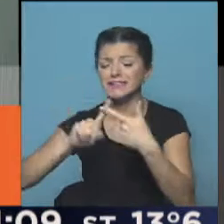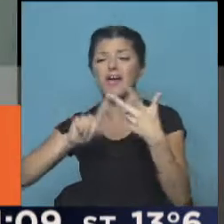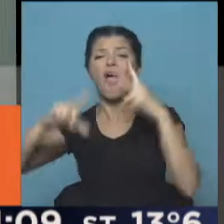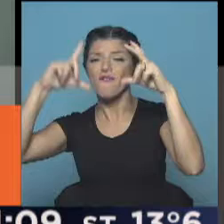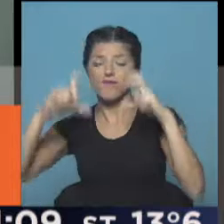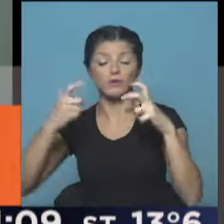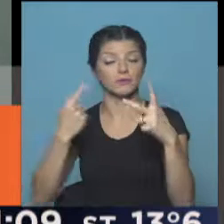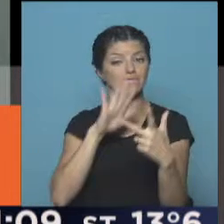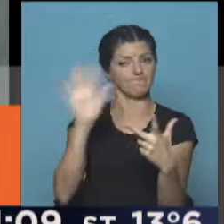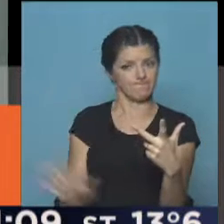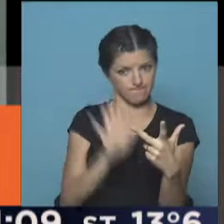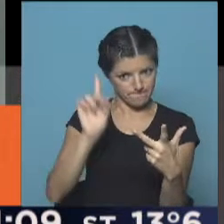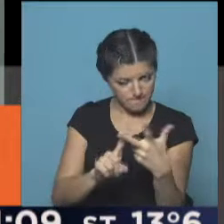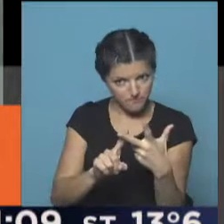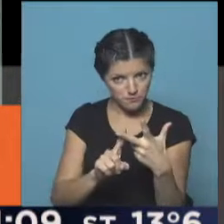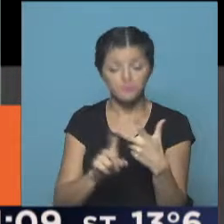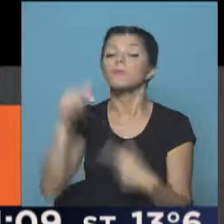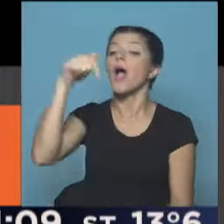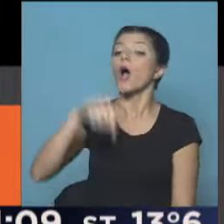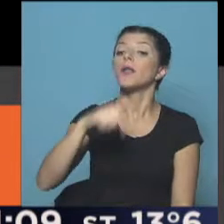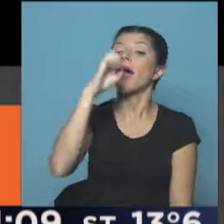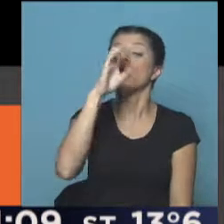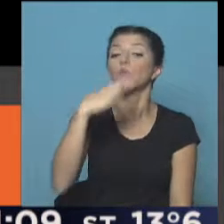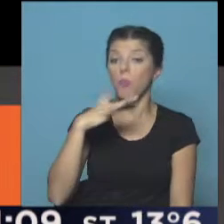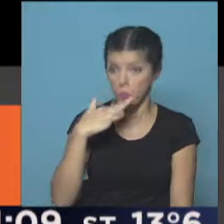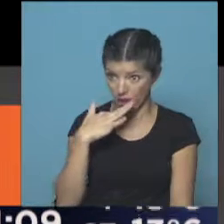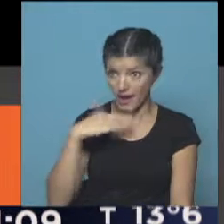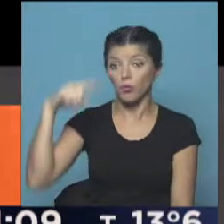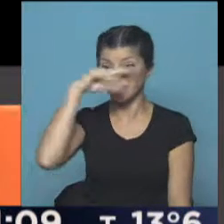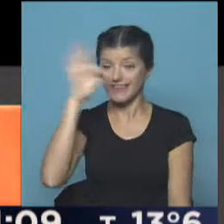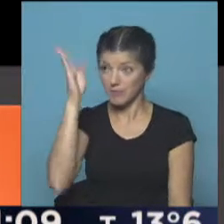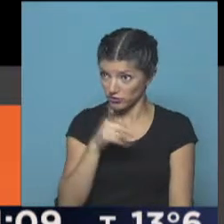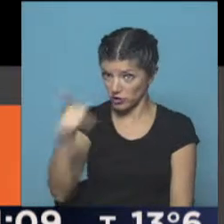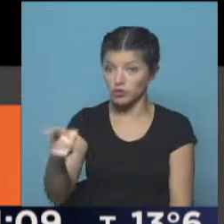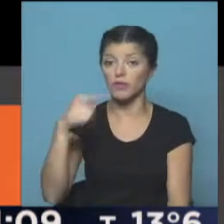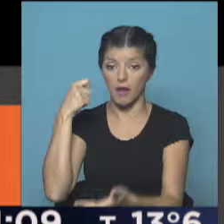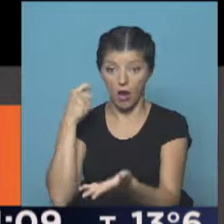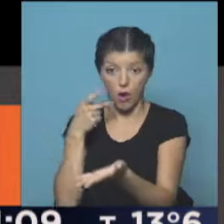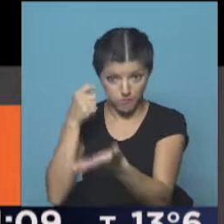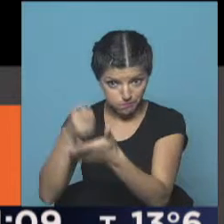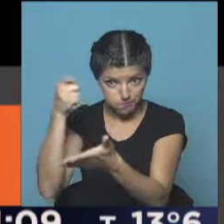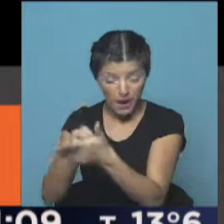muy polémicas. Boca le estaría pagando por el 70% del pase al San Pablo